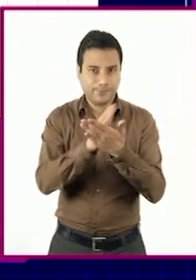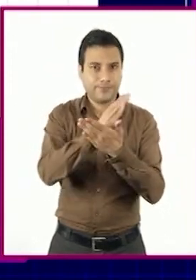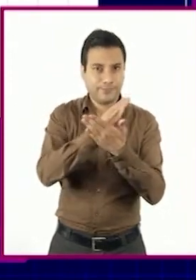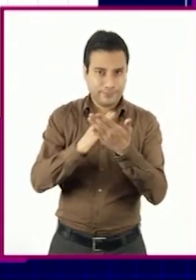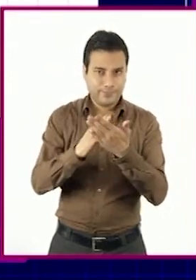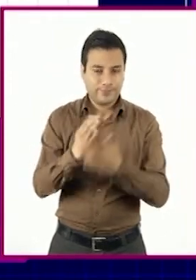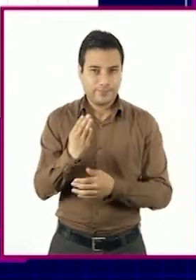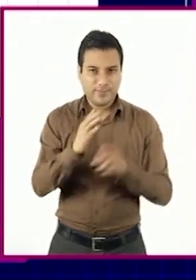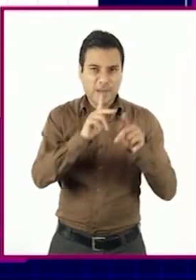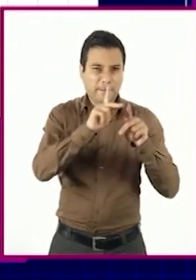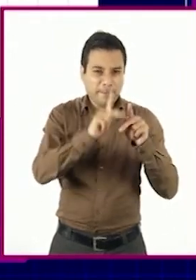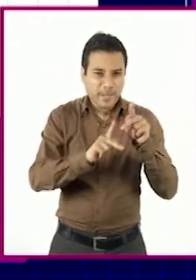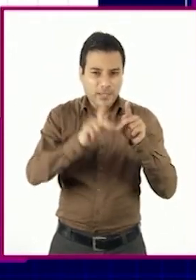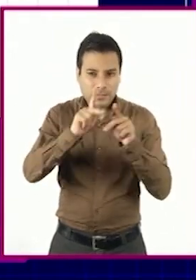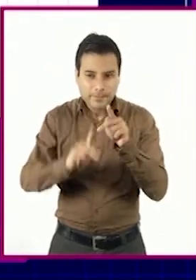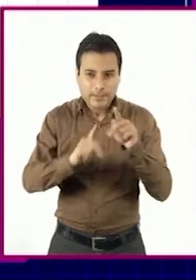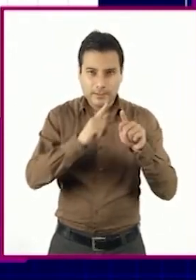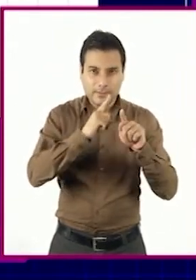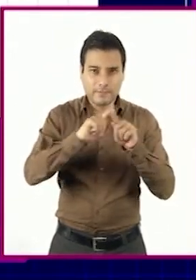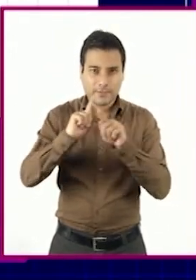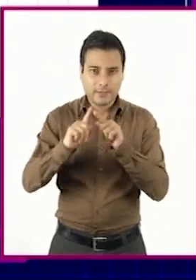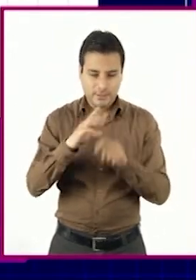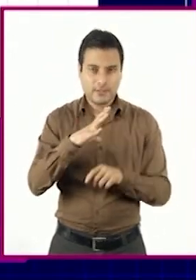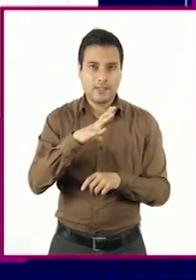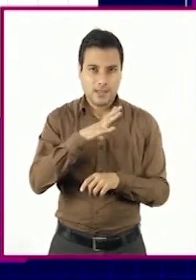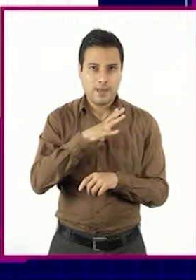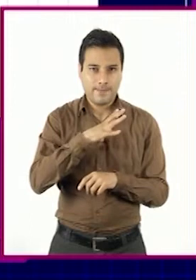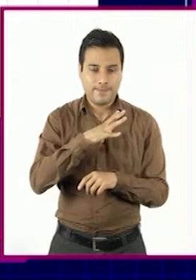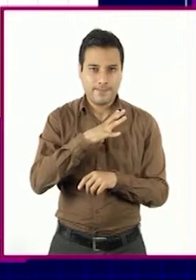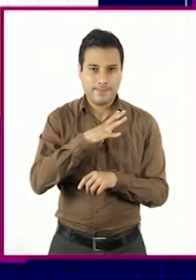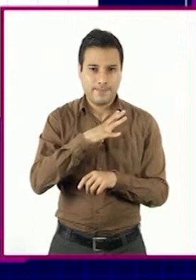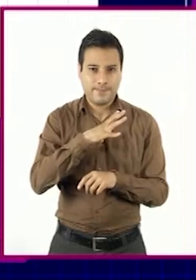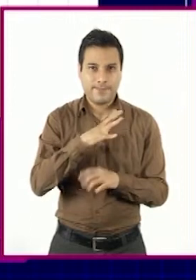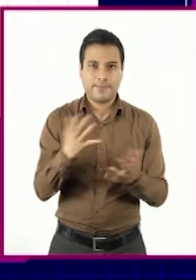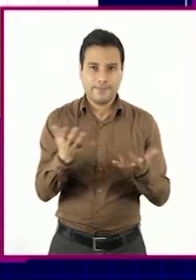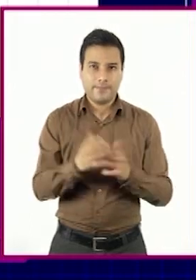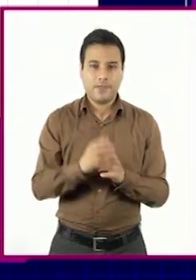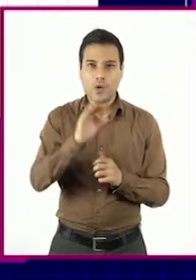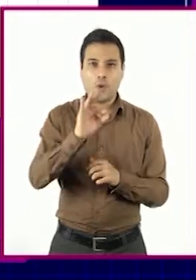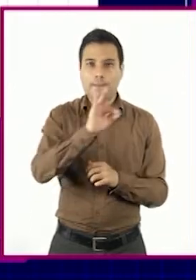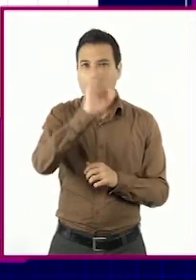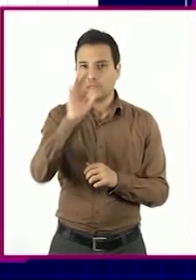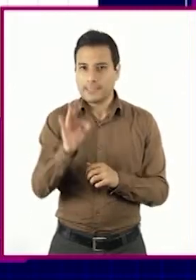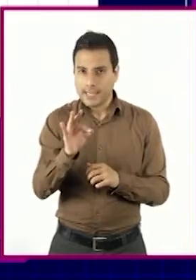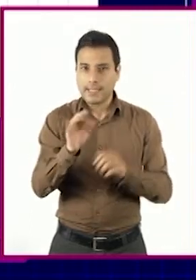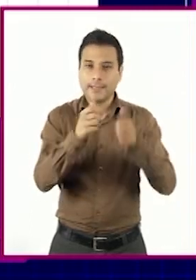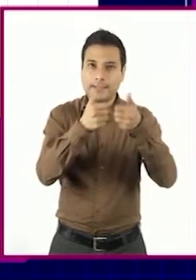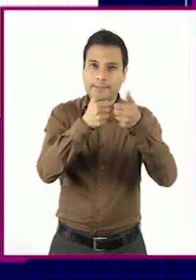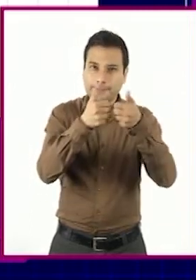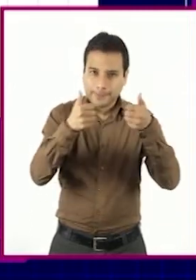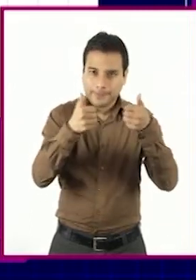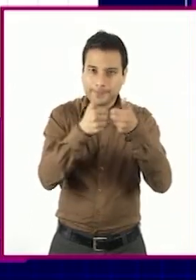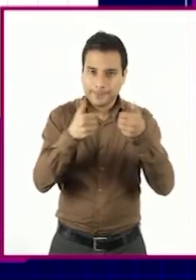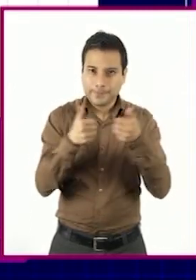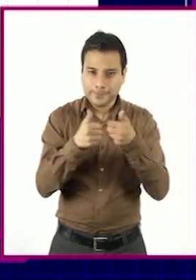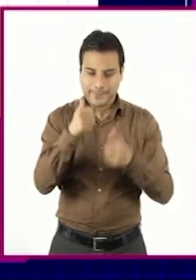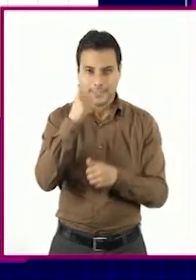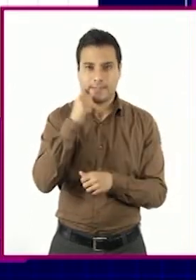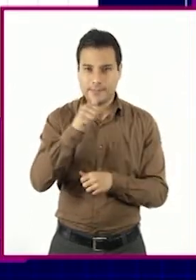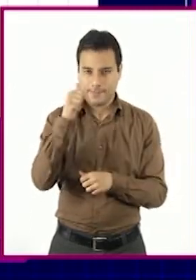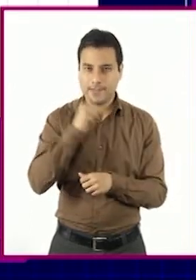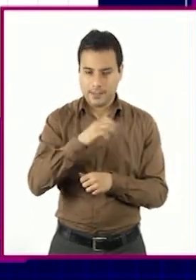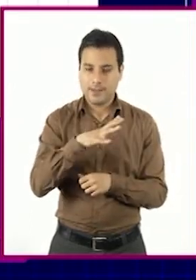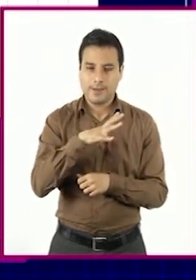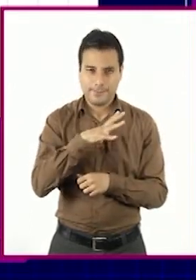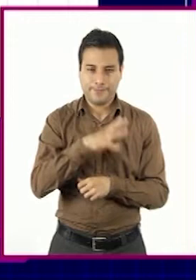las partes que componen al círculo y corresponden a la proporción o porcentaje que representa un valor diferente